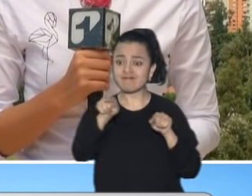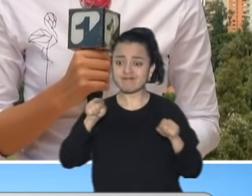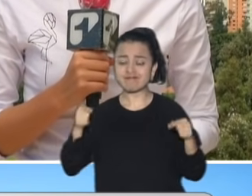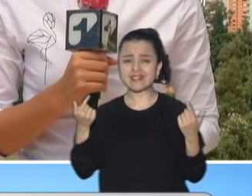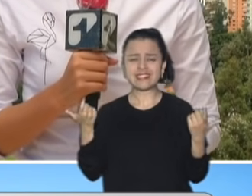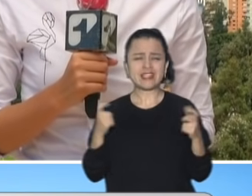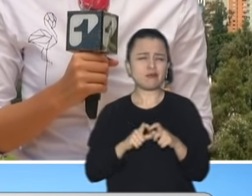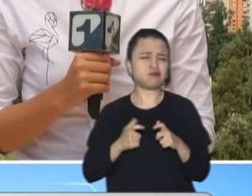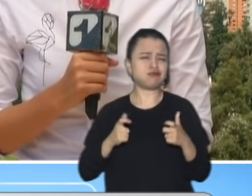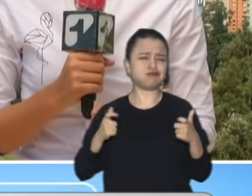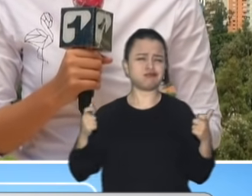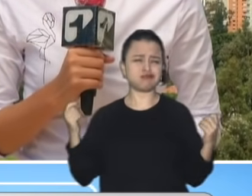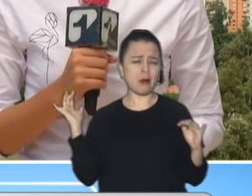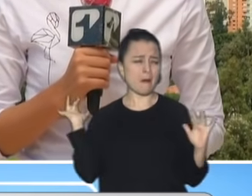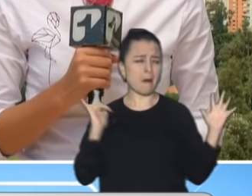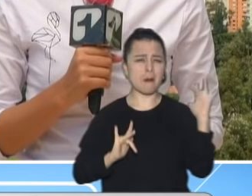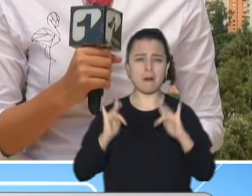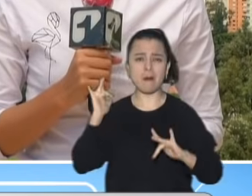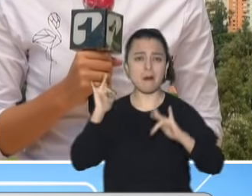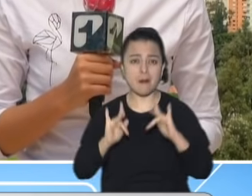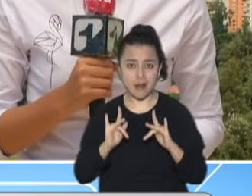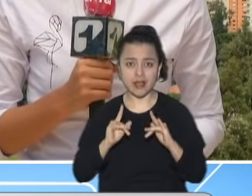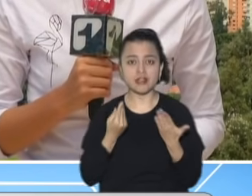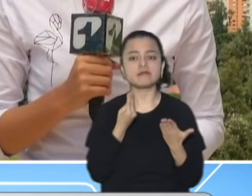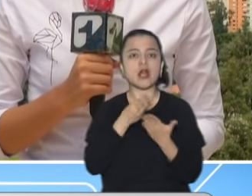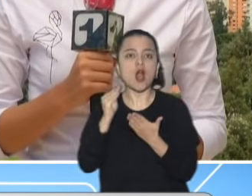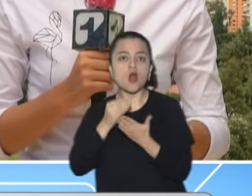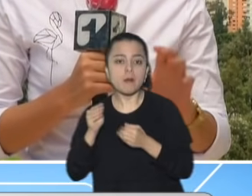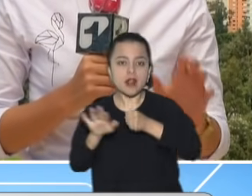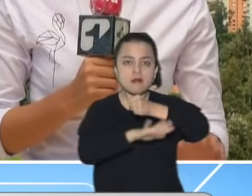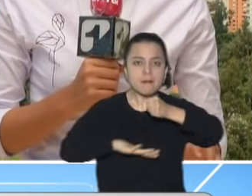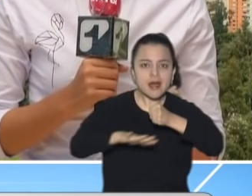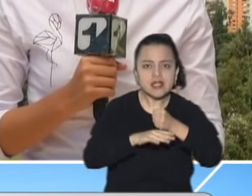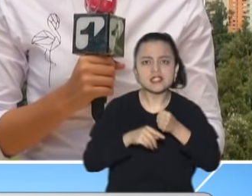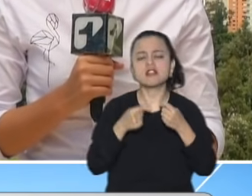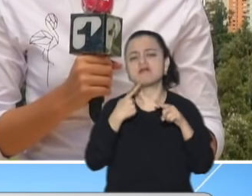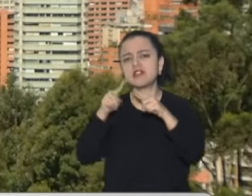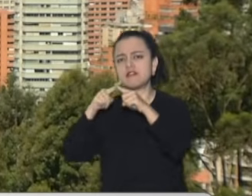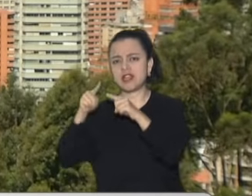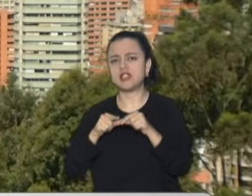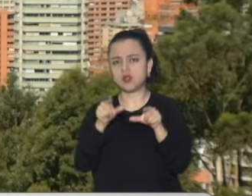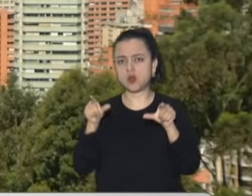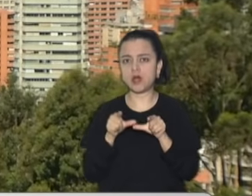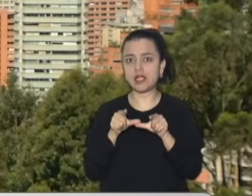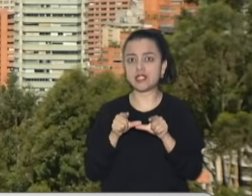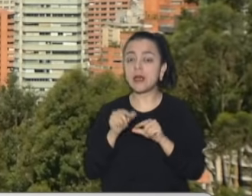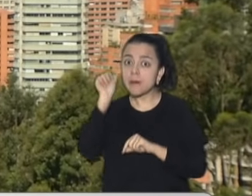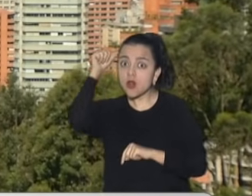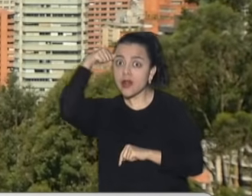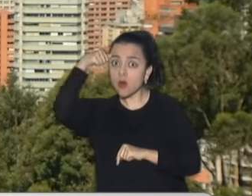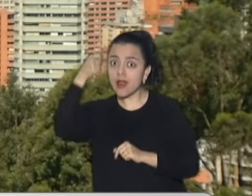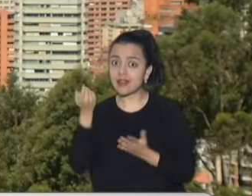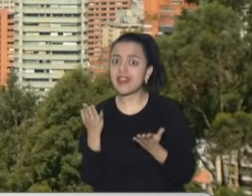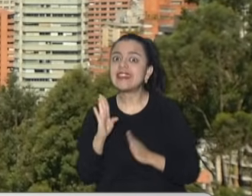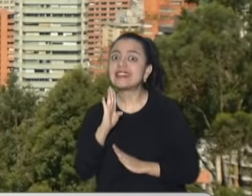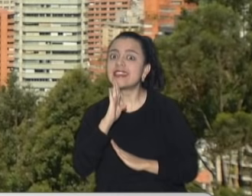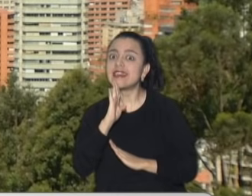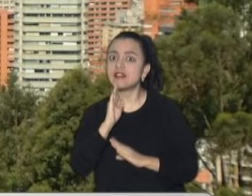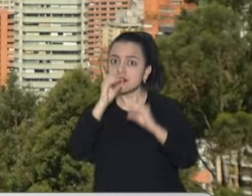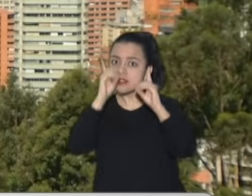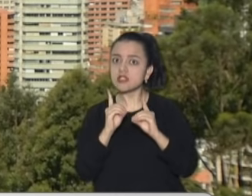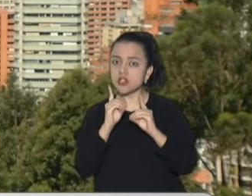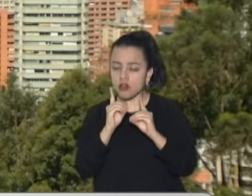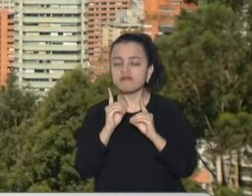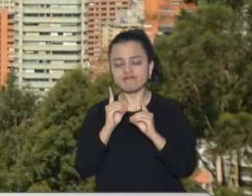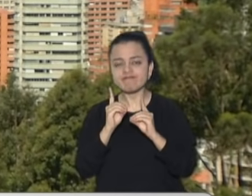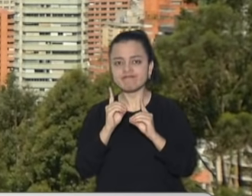de primera necesidad, servicios y productos de primera necesidad. Estas son las medidas y recordemos que fueron tomadas por la ocupación